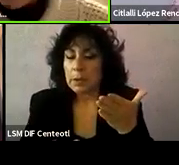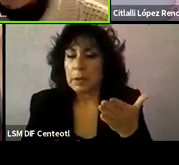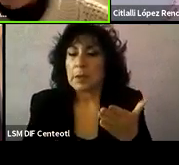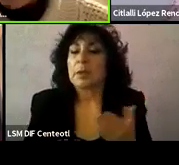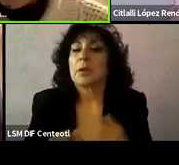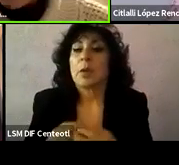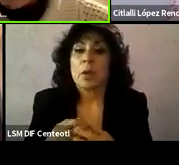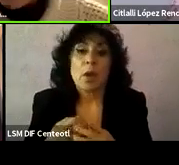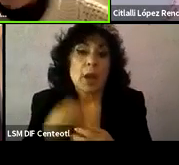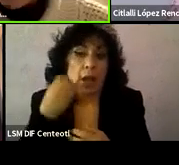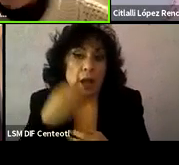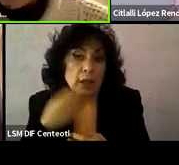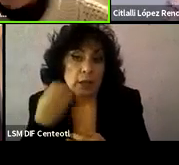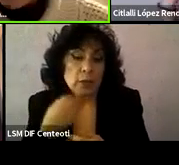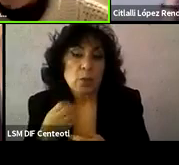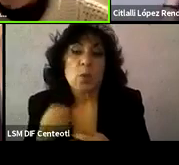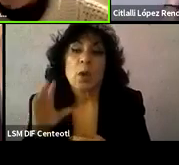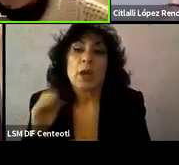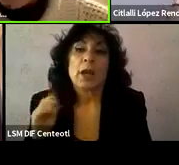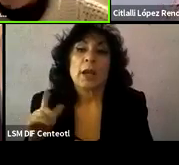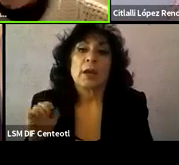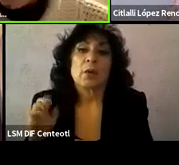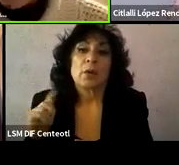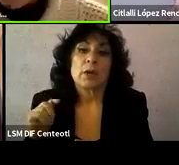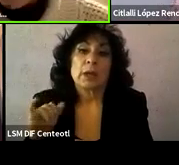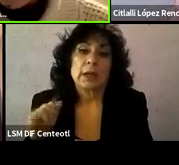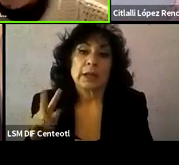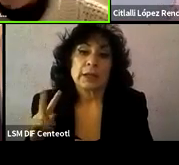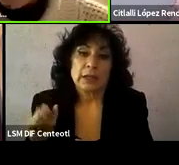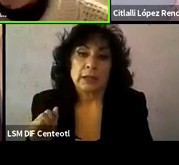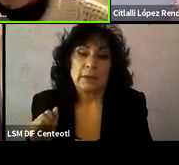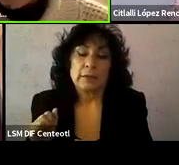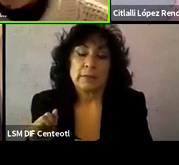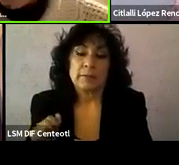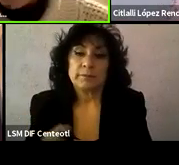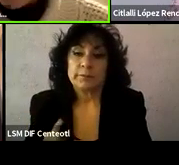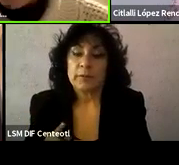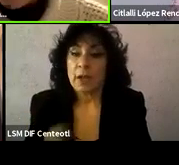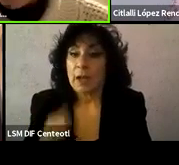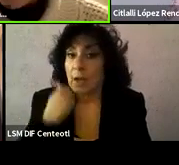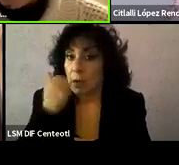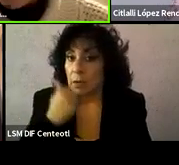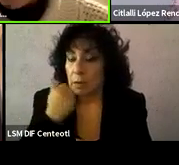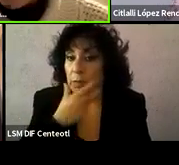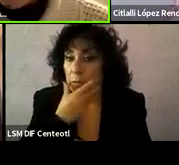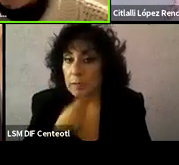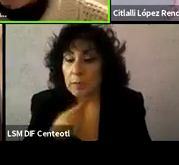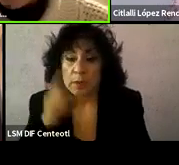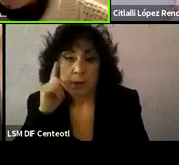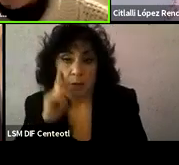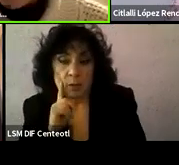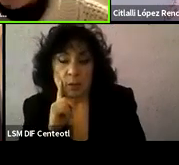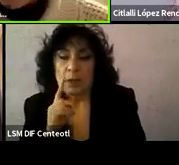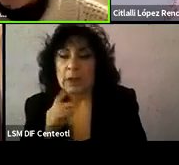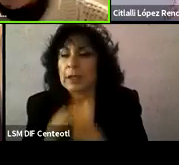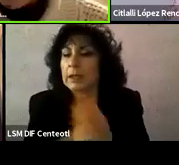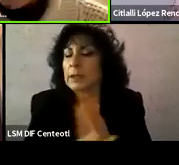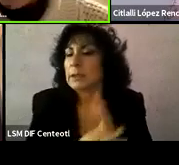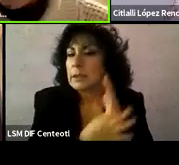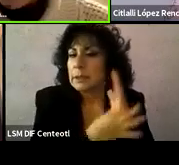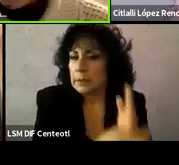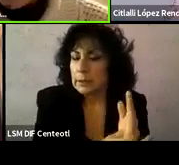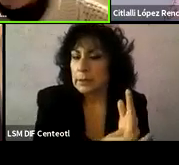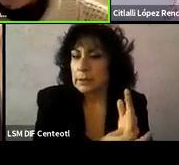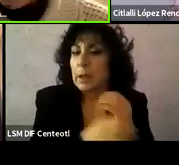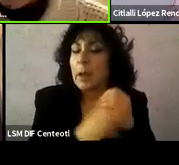Colectiva, y las y los estudiantes mencionaban que parte del problema de que